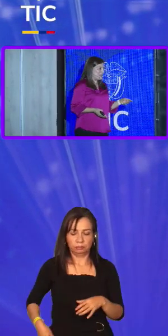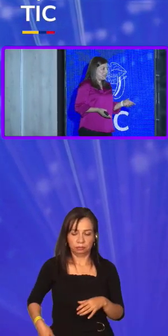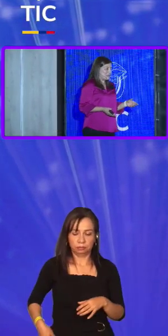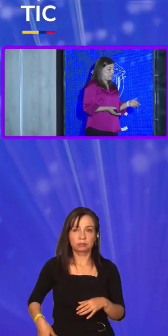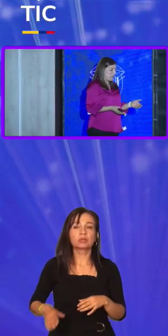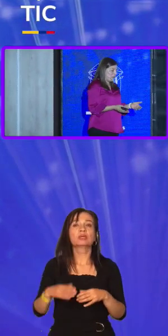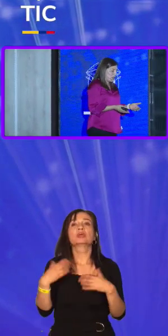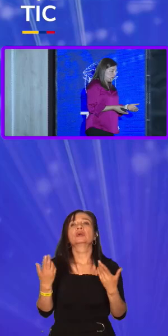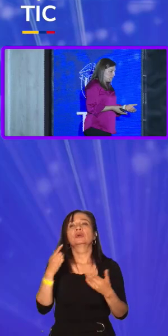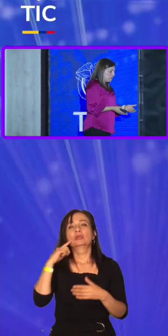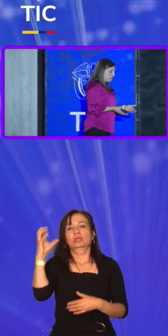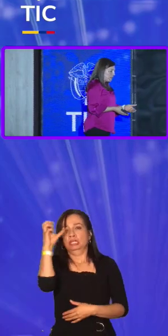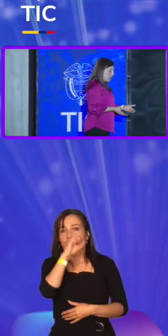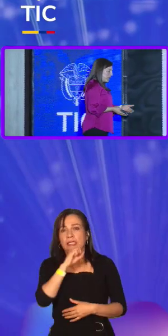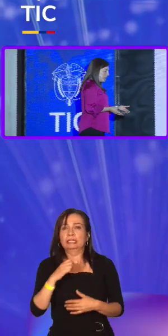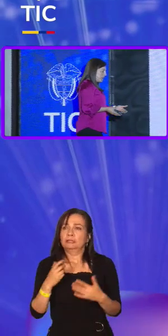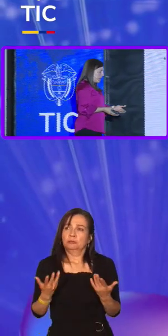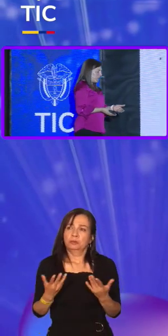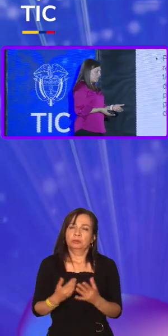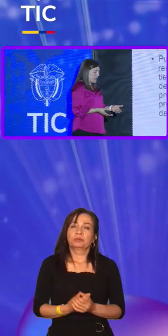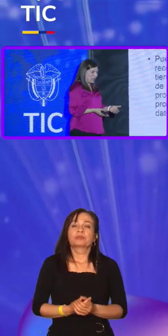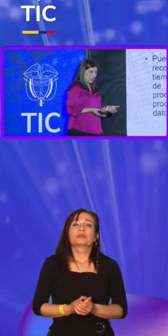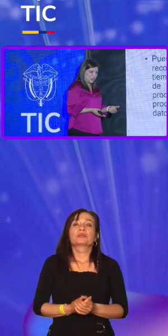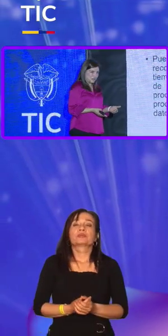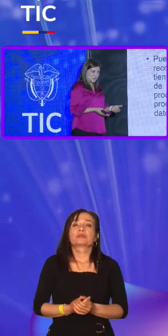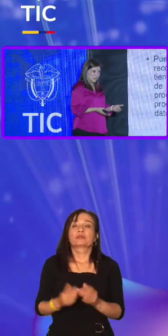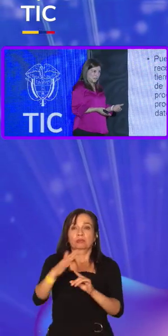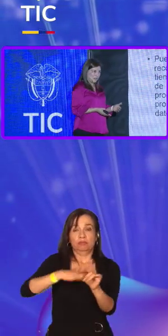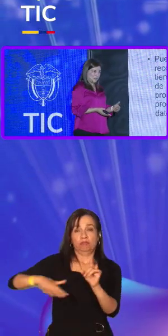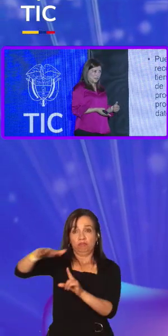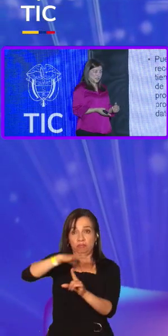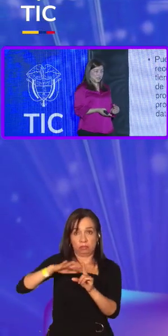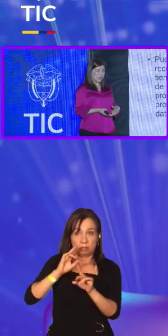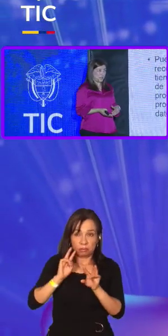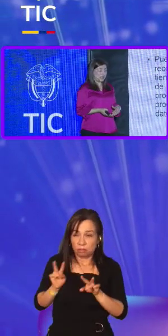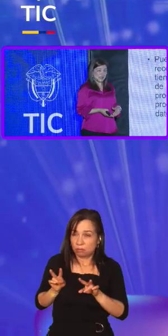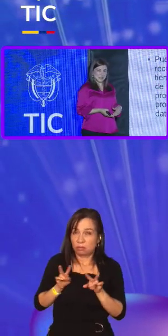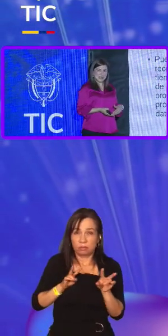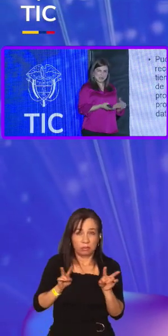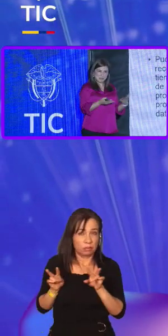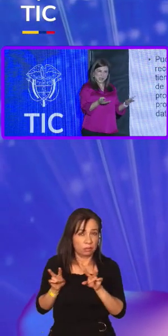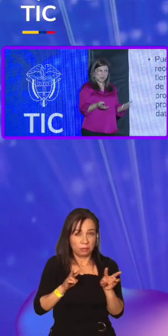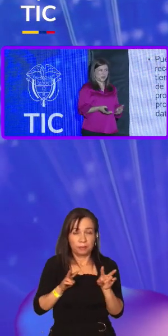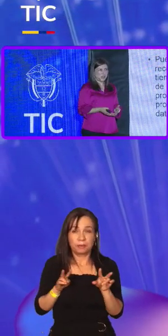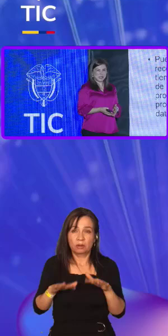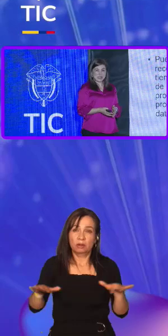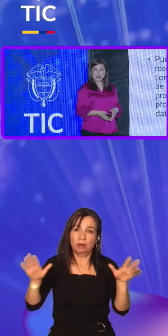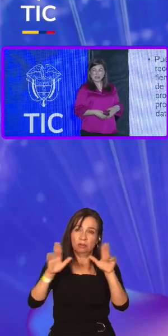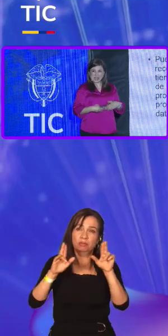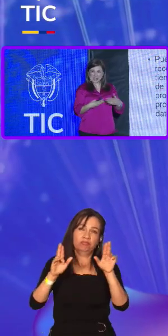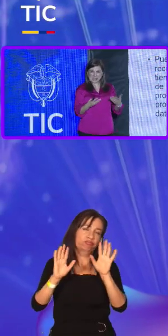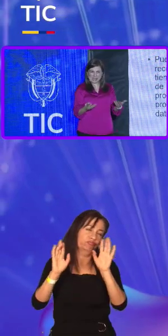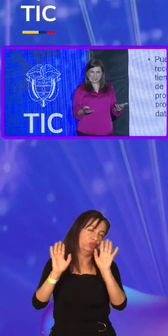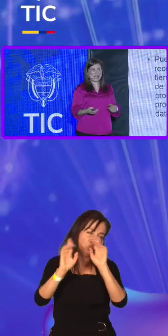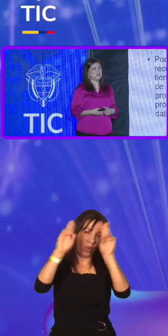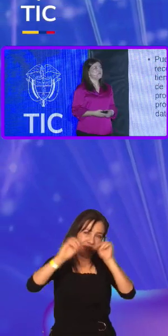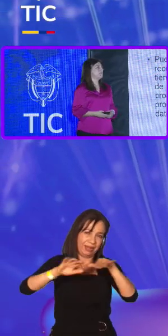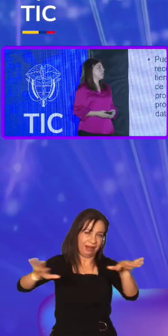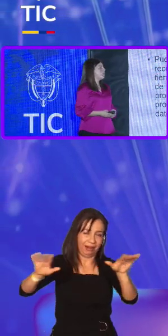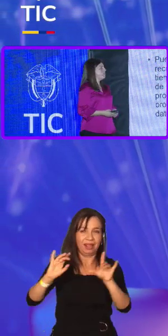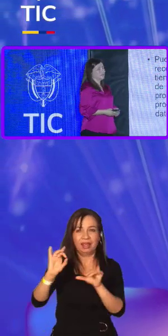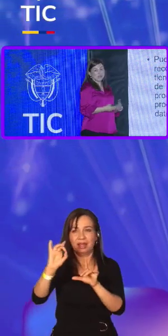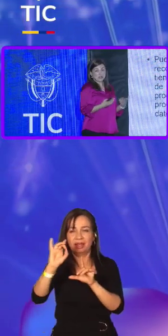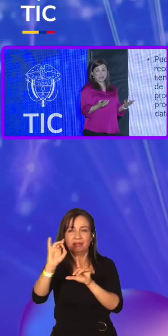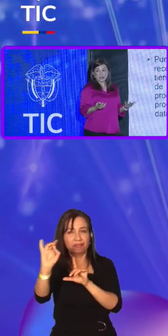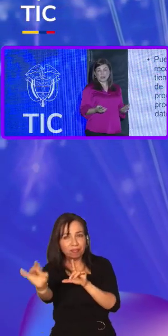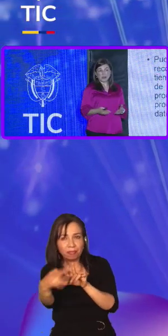comportamiento. Ver primero en la realidad, digamos del ciberespacio, podríamos decir en la realidad